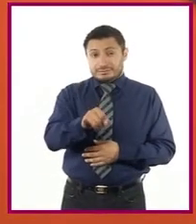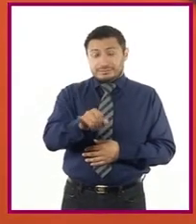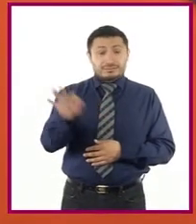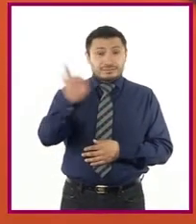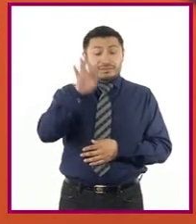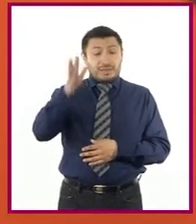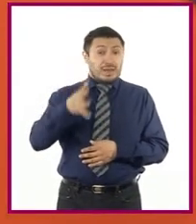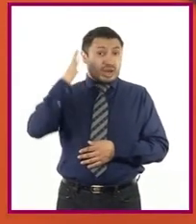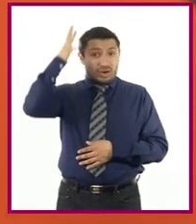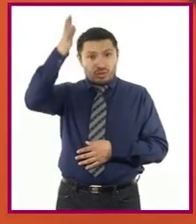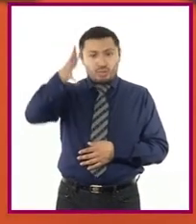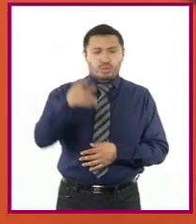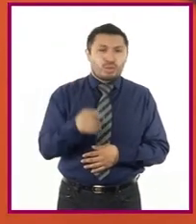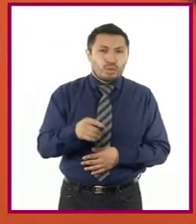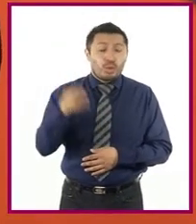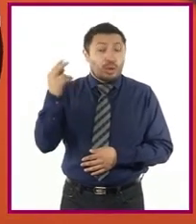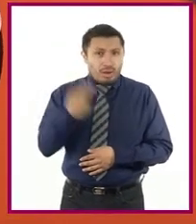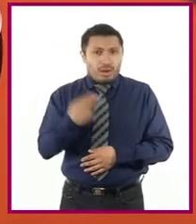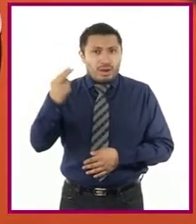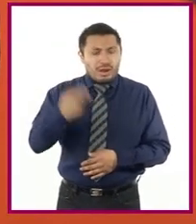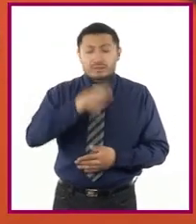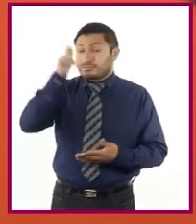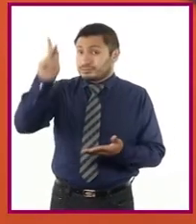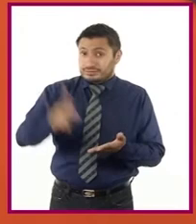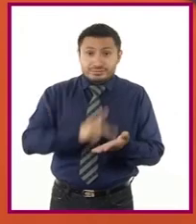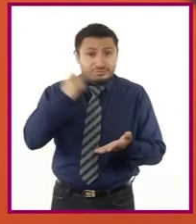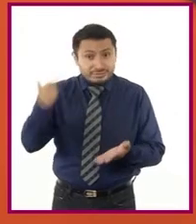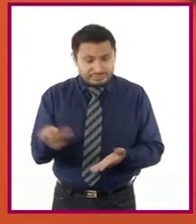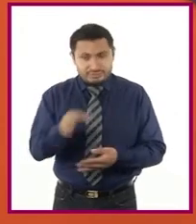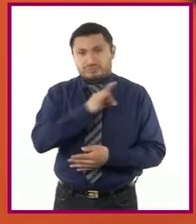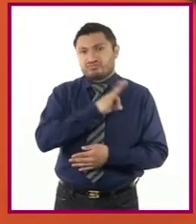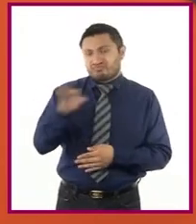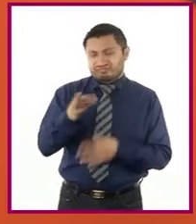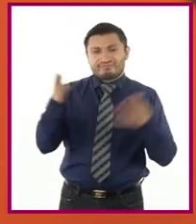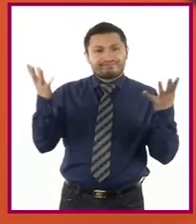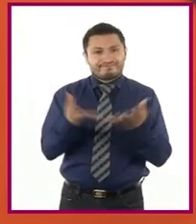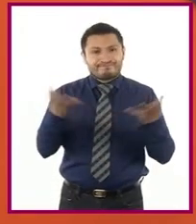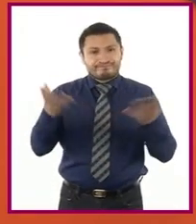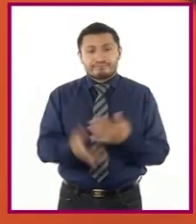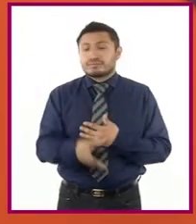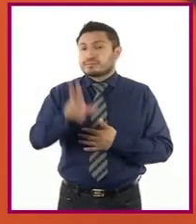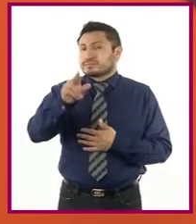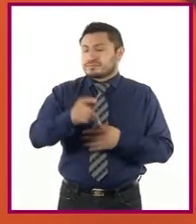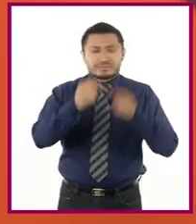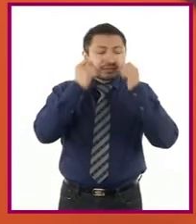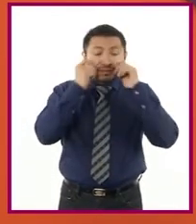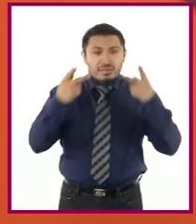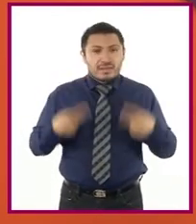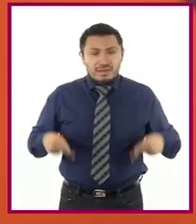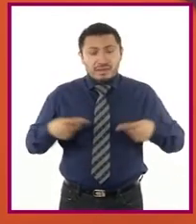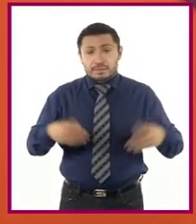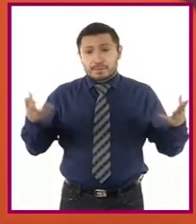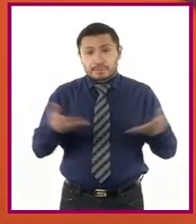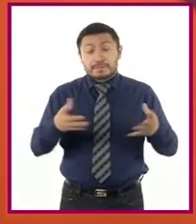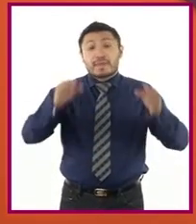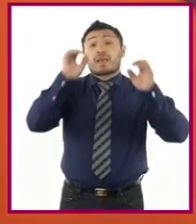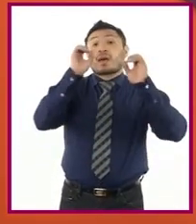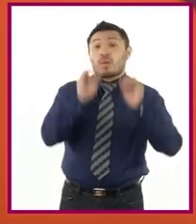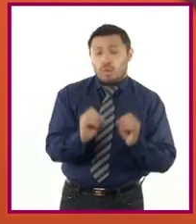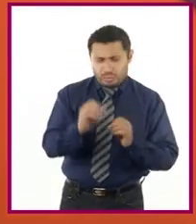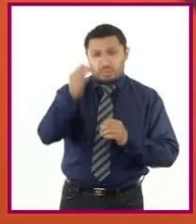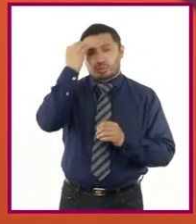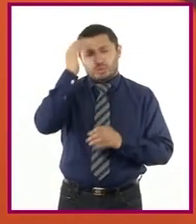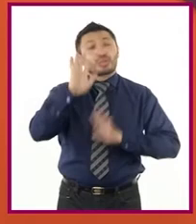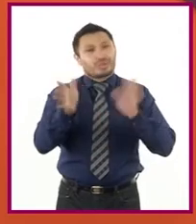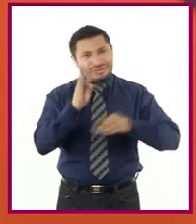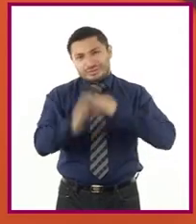en un futuro se requiere repetir, se puede realizar sin que la persona que lo diseñó o conoce todo